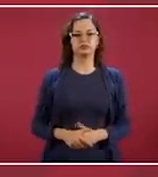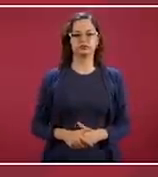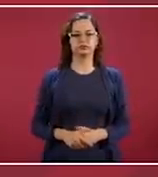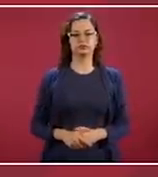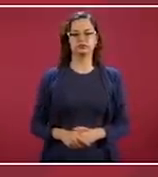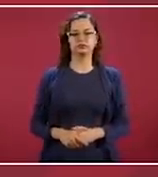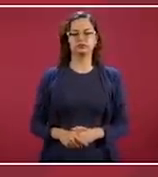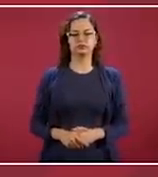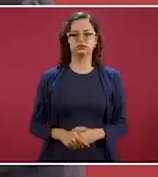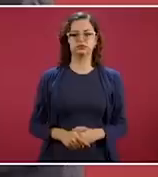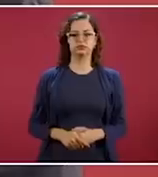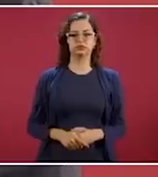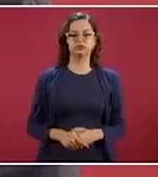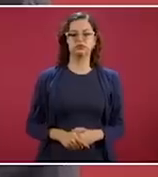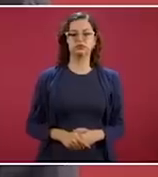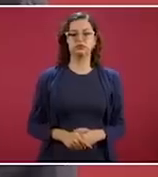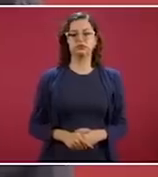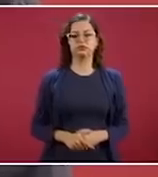por ejemplo,